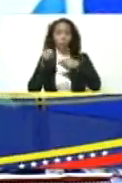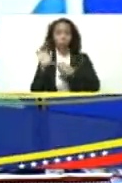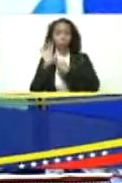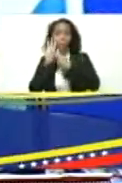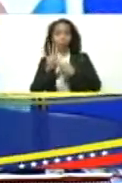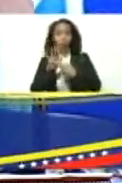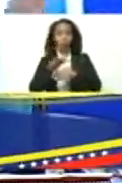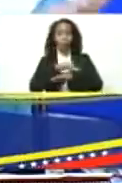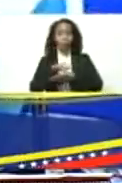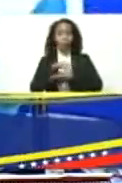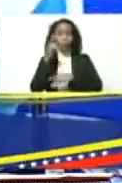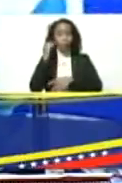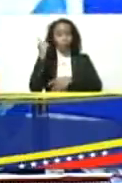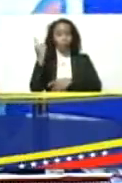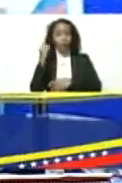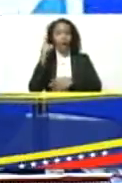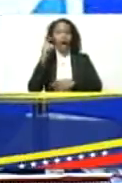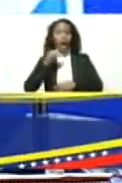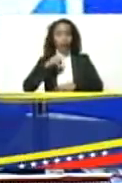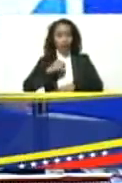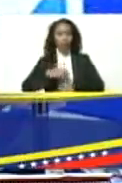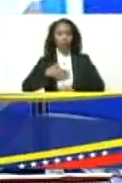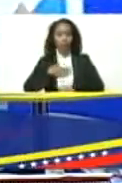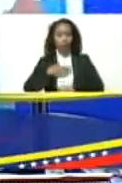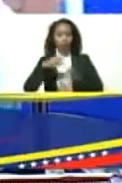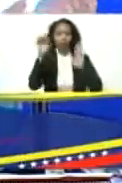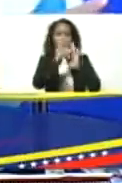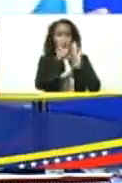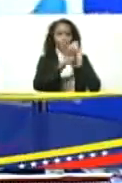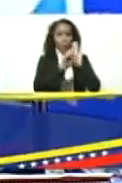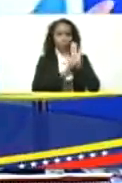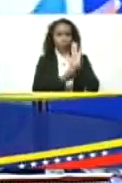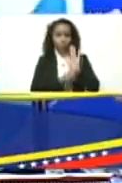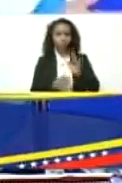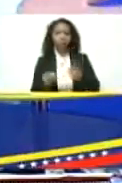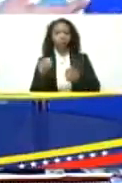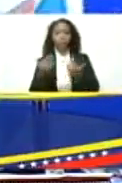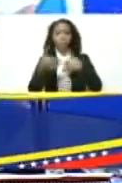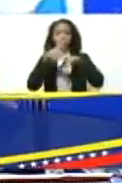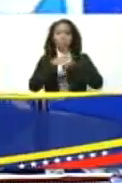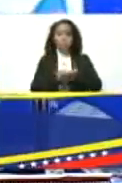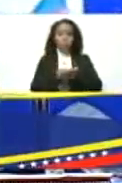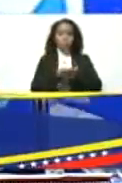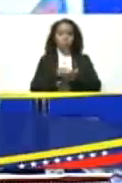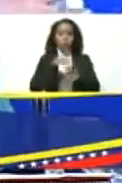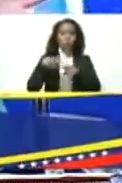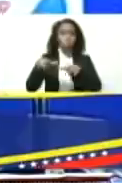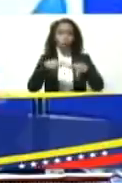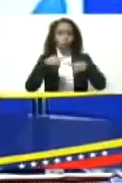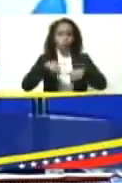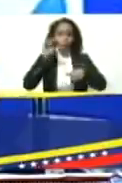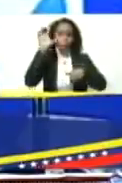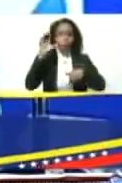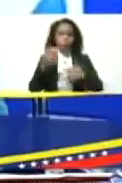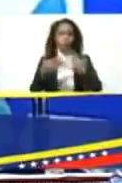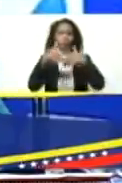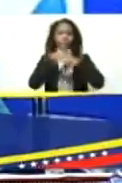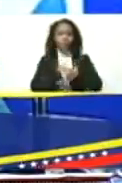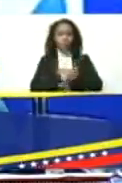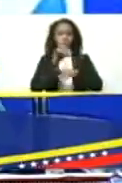ministra Delis. Aquí se van a poder, por etapas, se van a ir incorporando regiones del país y también se van a ir